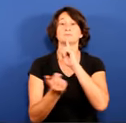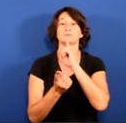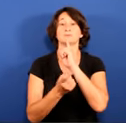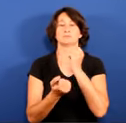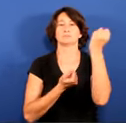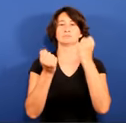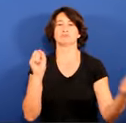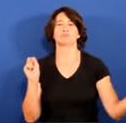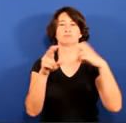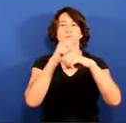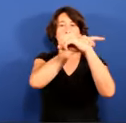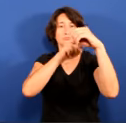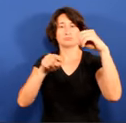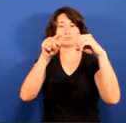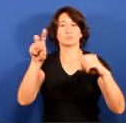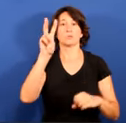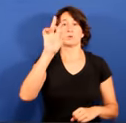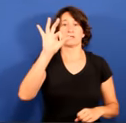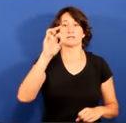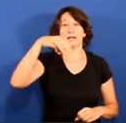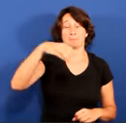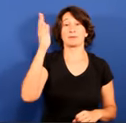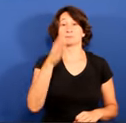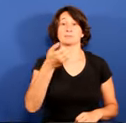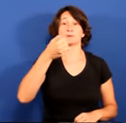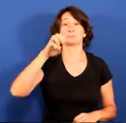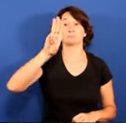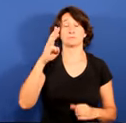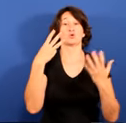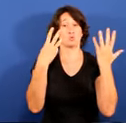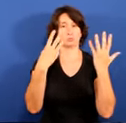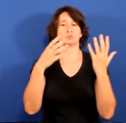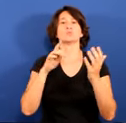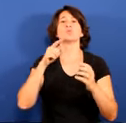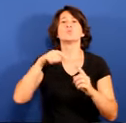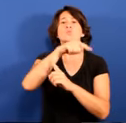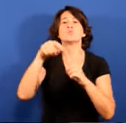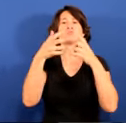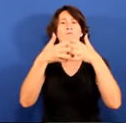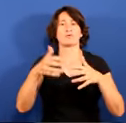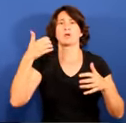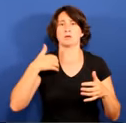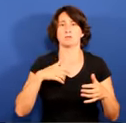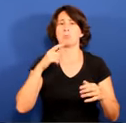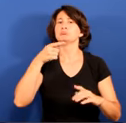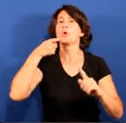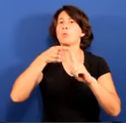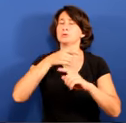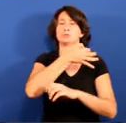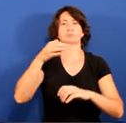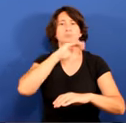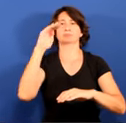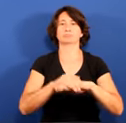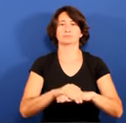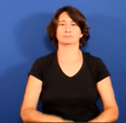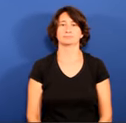se construyó: ser alternativa a la A8 en el área metropolitana, mejorar la funcionalidad de las carreteras de ese entorno, reducir de manera